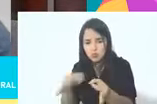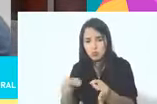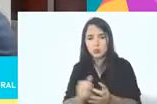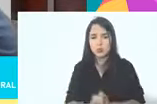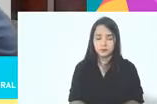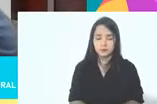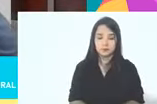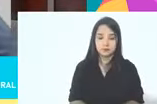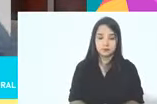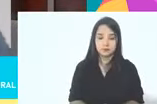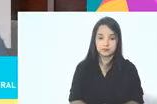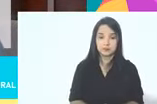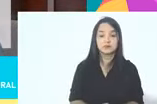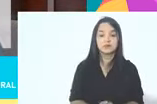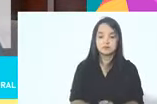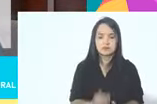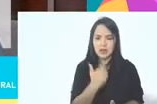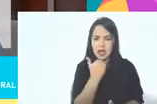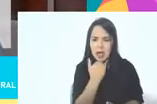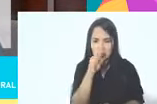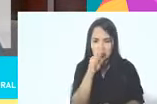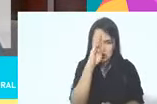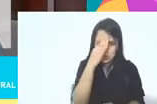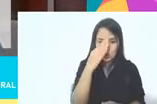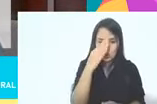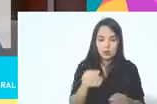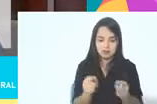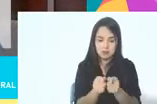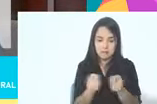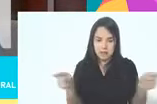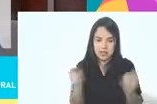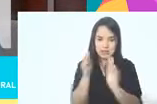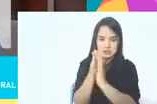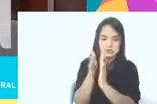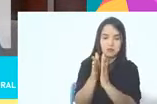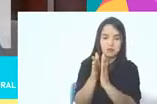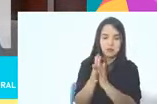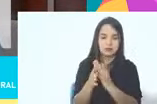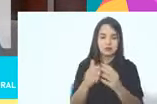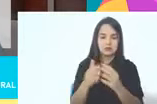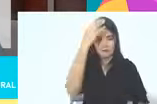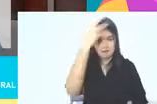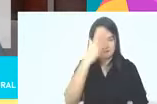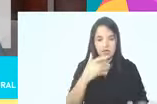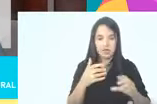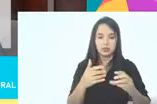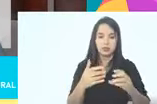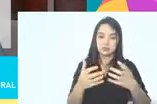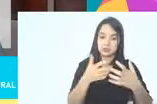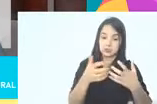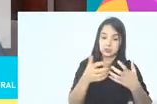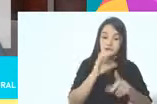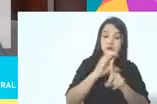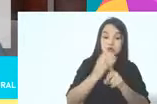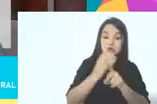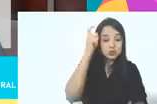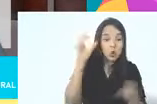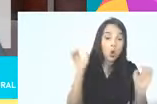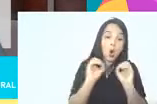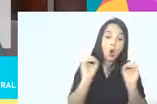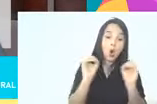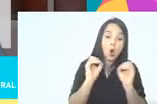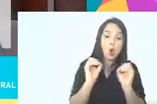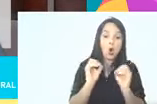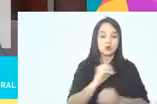quedar aquí colgada en esta página, igual en la de la alcaldía municipal, que pueden volver a escuchar y compartan